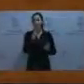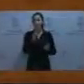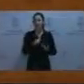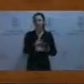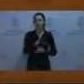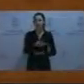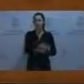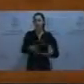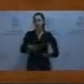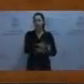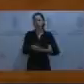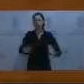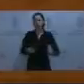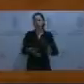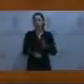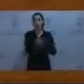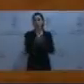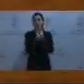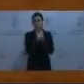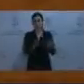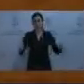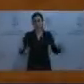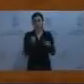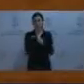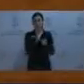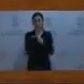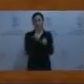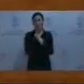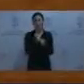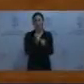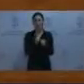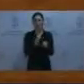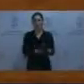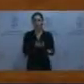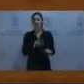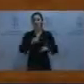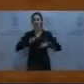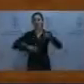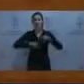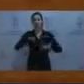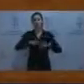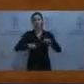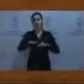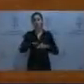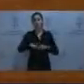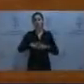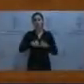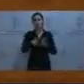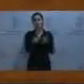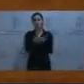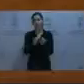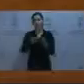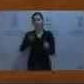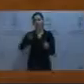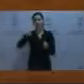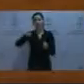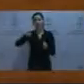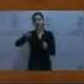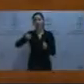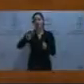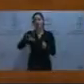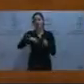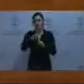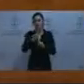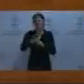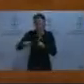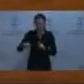millonaria y la creación de cientos de puestos de trabajo en Perlora y en el concejo de Carreño. Al poco tiempo, el concurso se